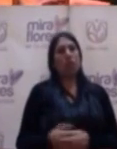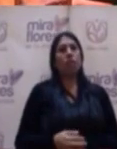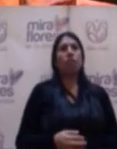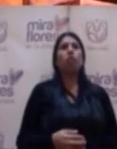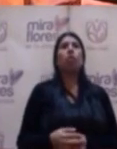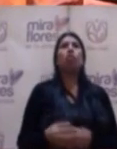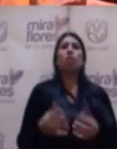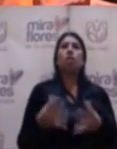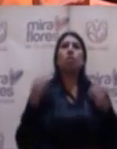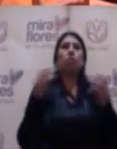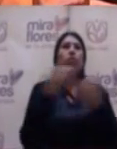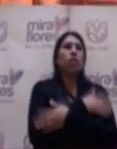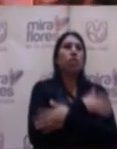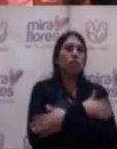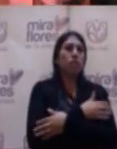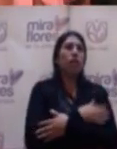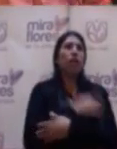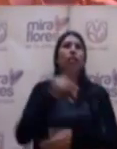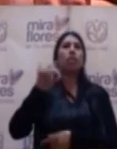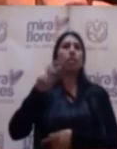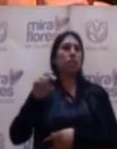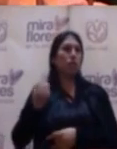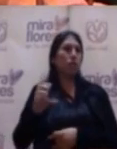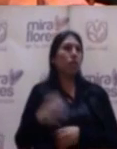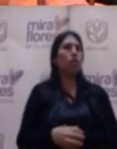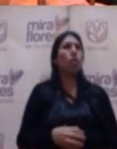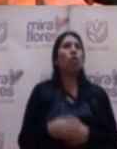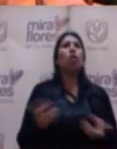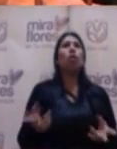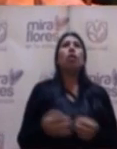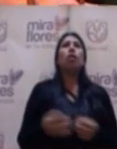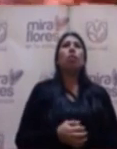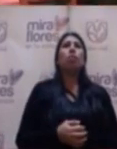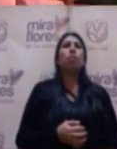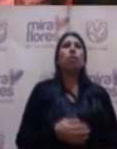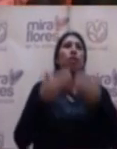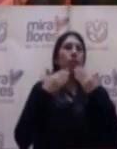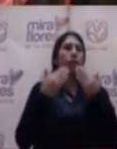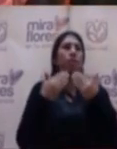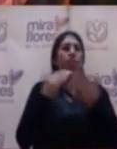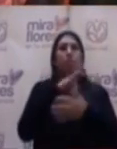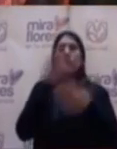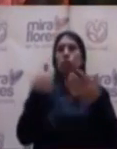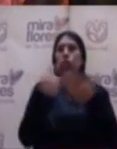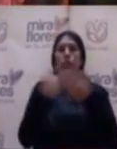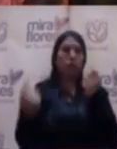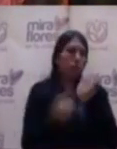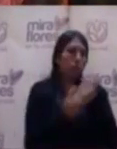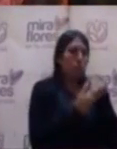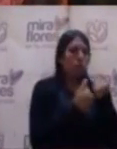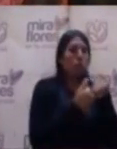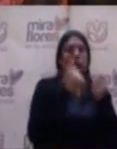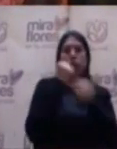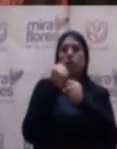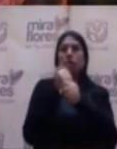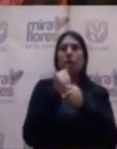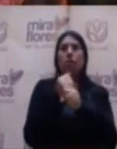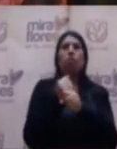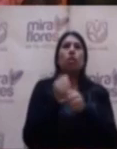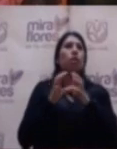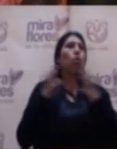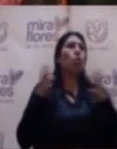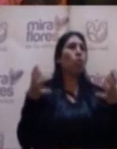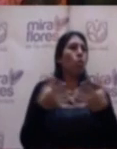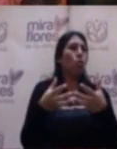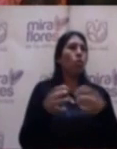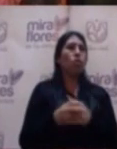Queremos felicitarte, Gino, porque has ganado esta curul. Agradecerte por todo el apoyo, el trabajo que hemos tenido juntos